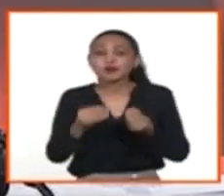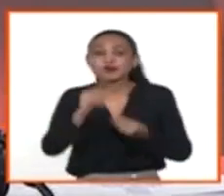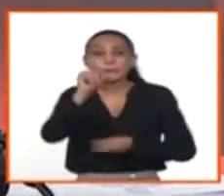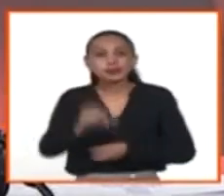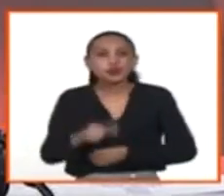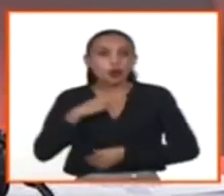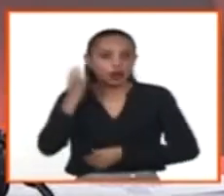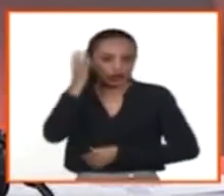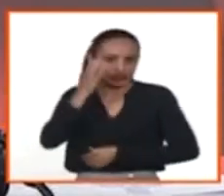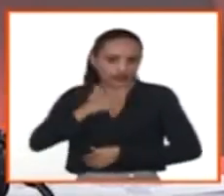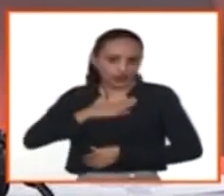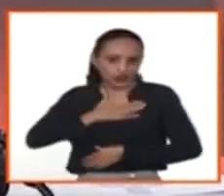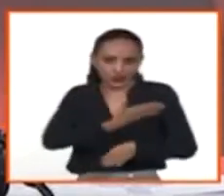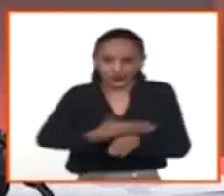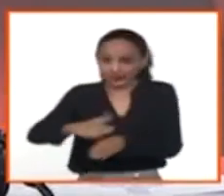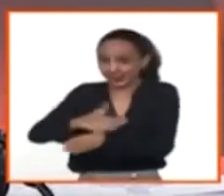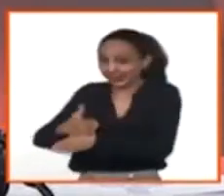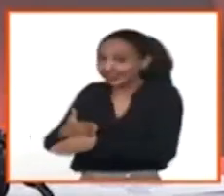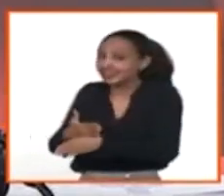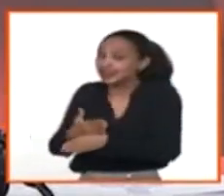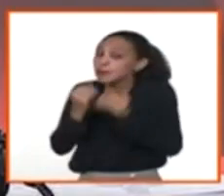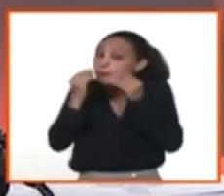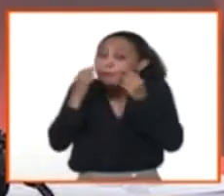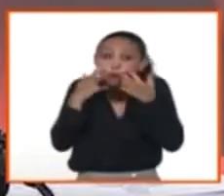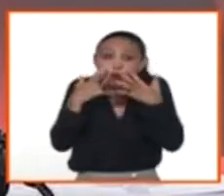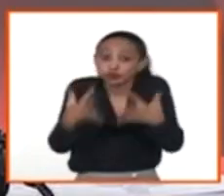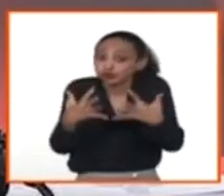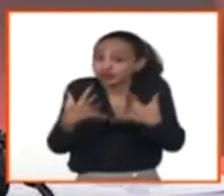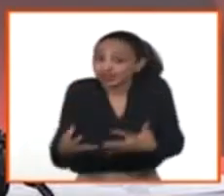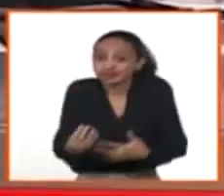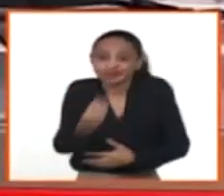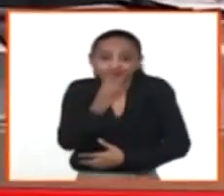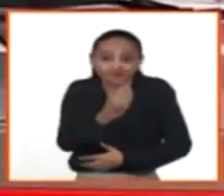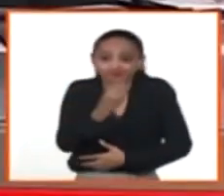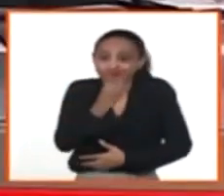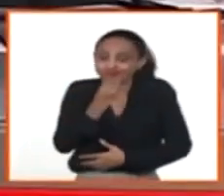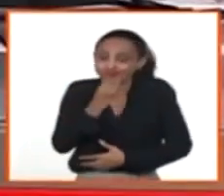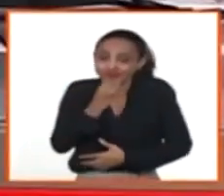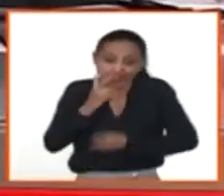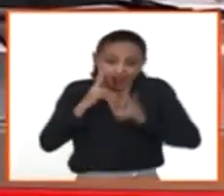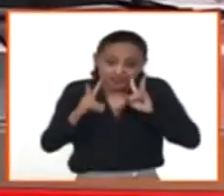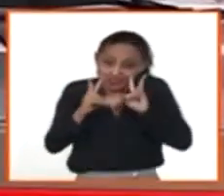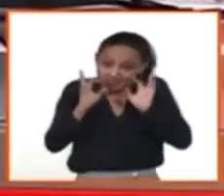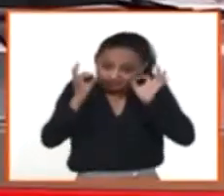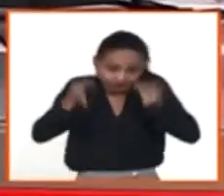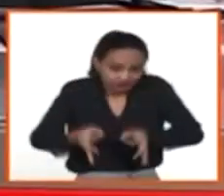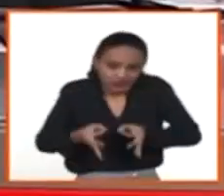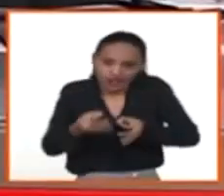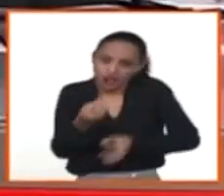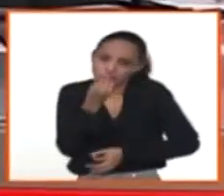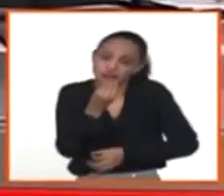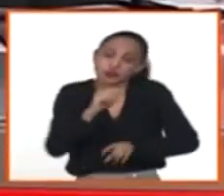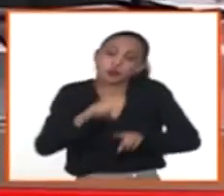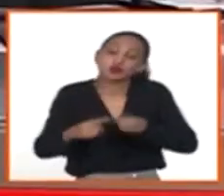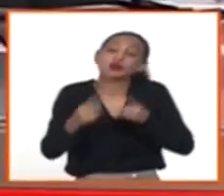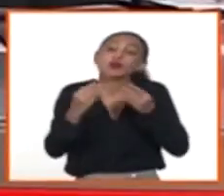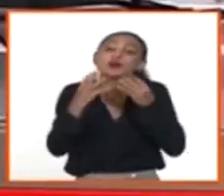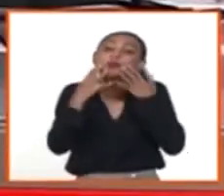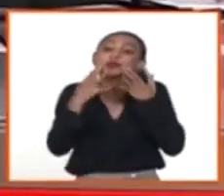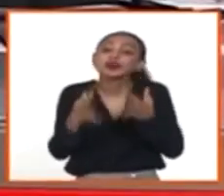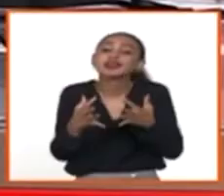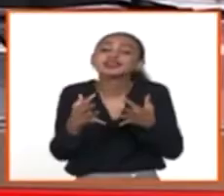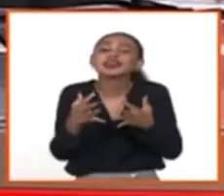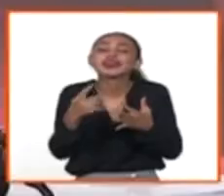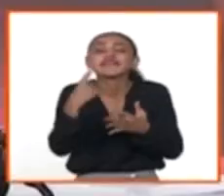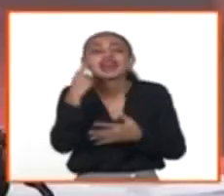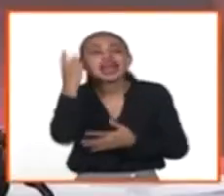criterio. Polémicos y vitales. Y vitales. La alimentación exactamente. Está en la vida misma. Y era muy importante tener en cuenta los